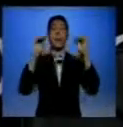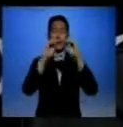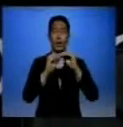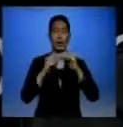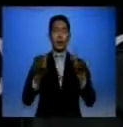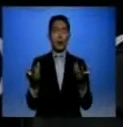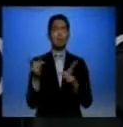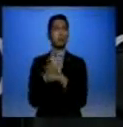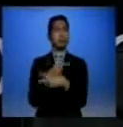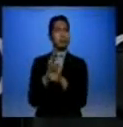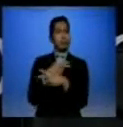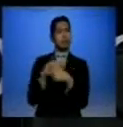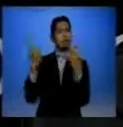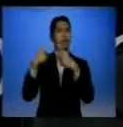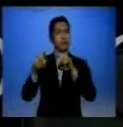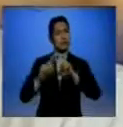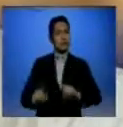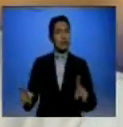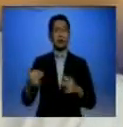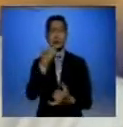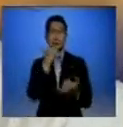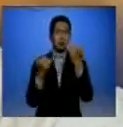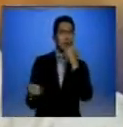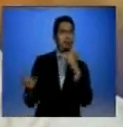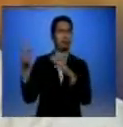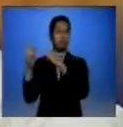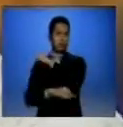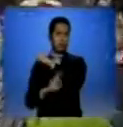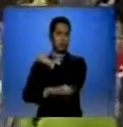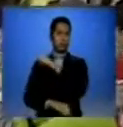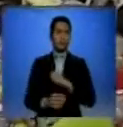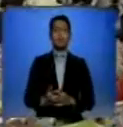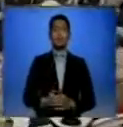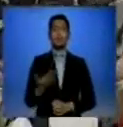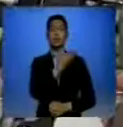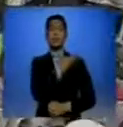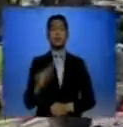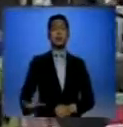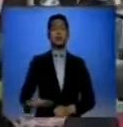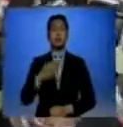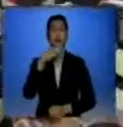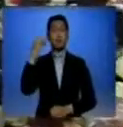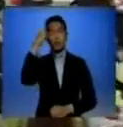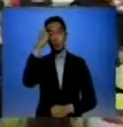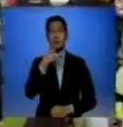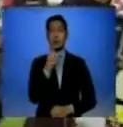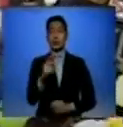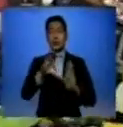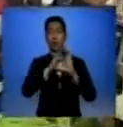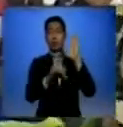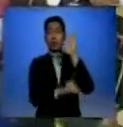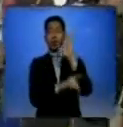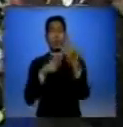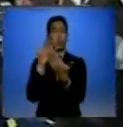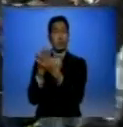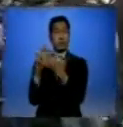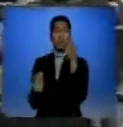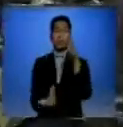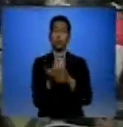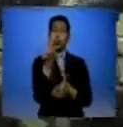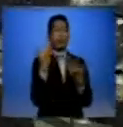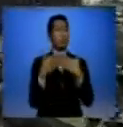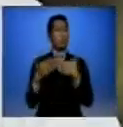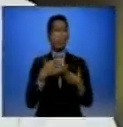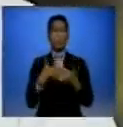la productividad en materia penal. El primer mandatario se refirió que a pesar de tener un nuevo código penal, las estadísticas de privados de libertad son